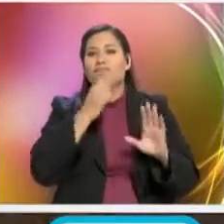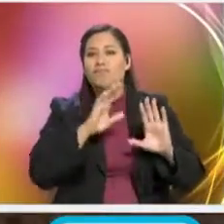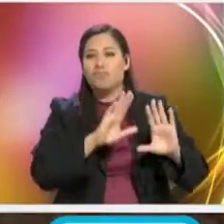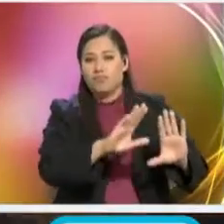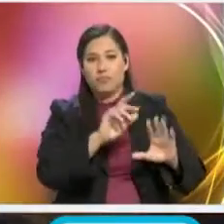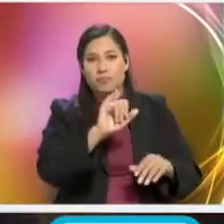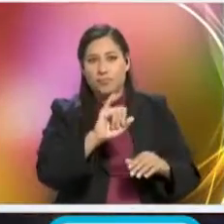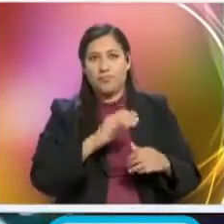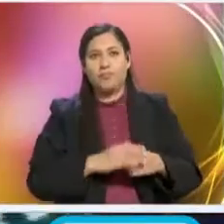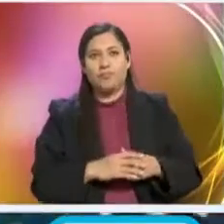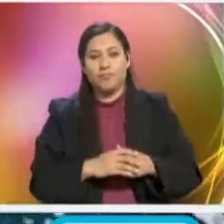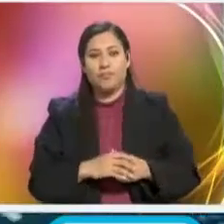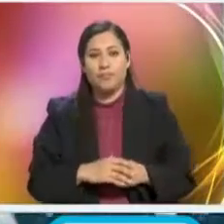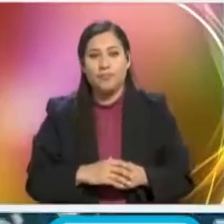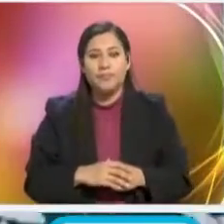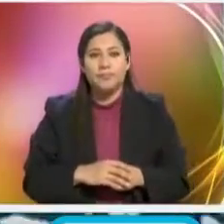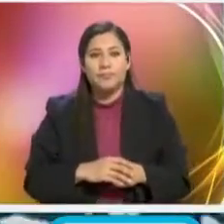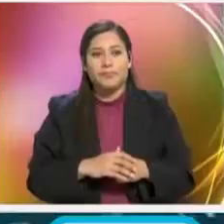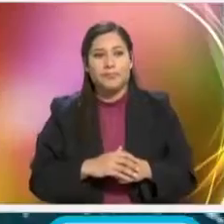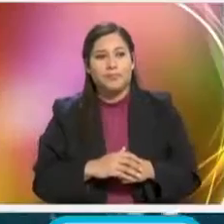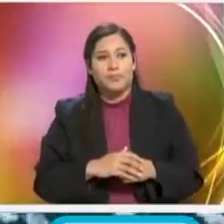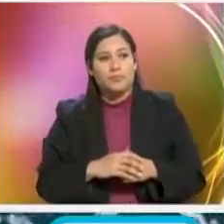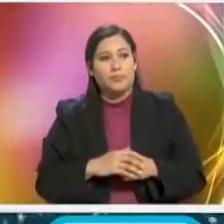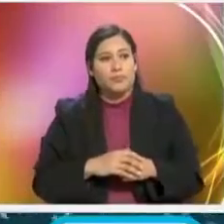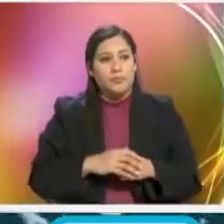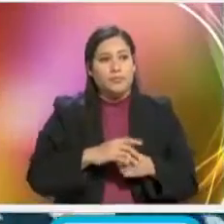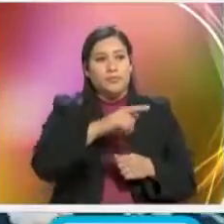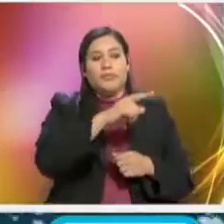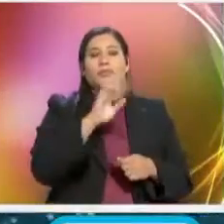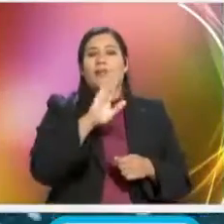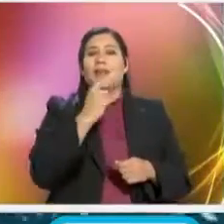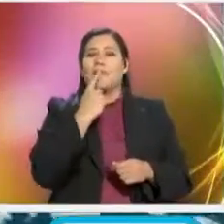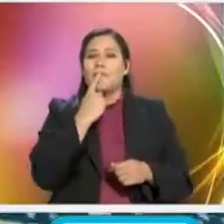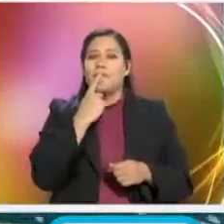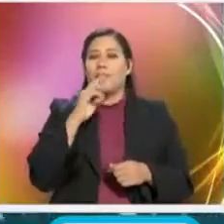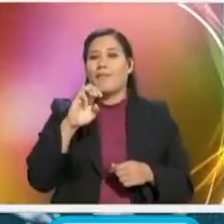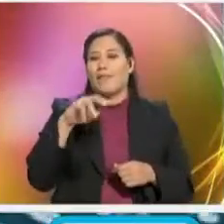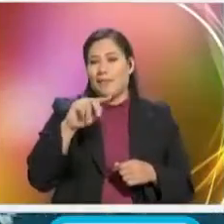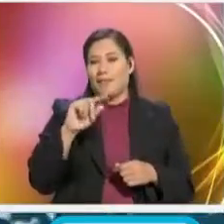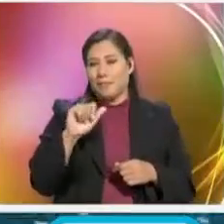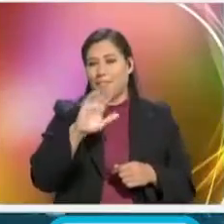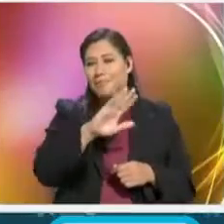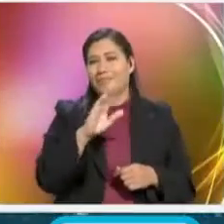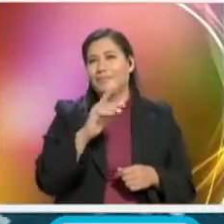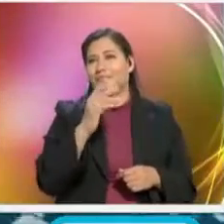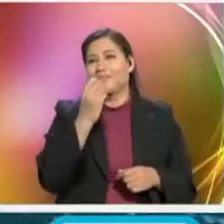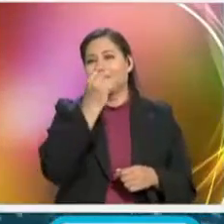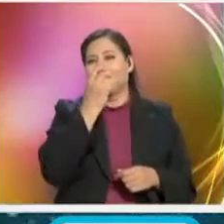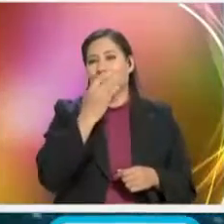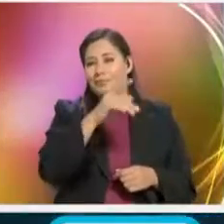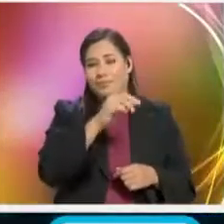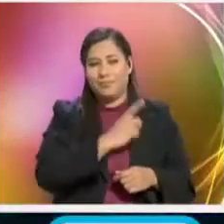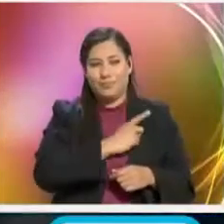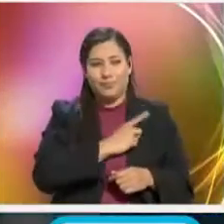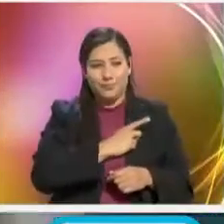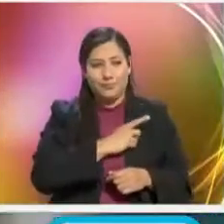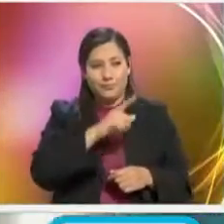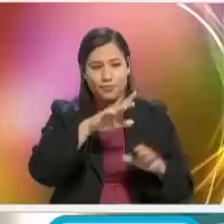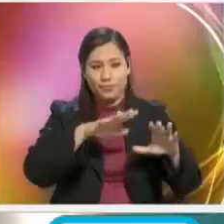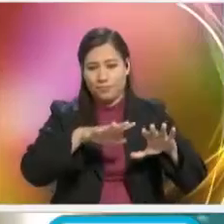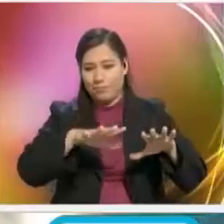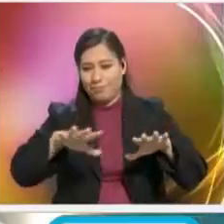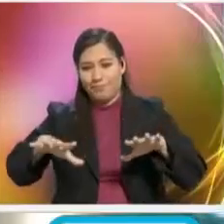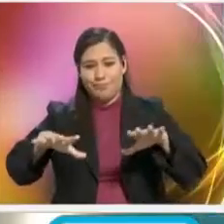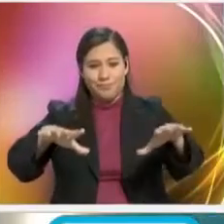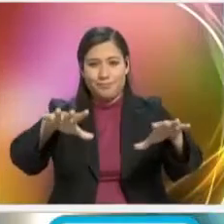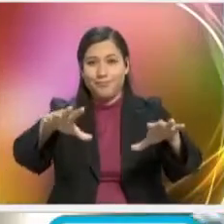de sabor ahí, bueno, no sé. De menta. De menta, exactamente, un gran raspado de menta. Que bueno, pues está distribuido